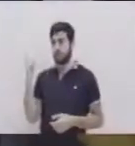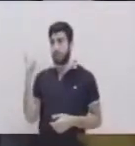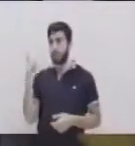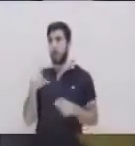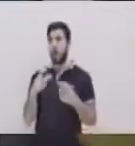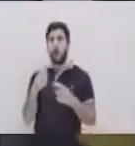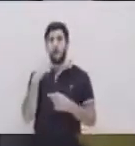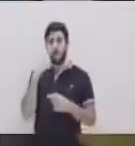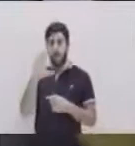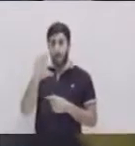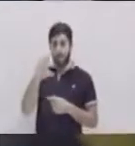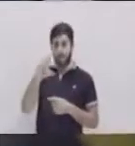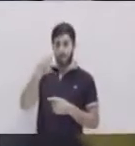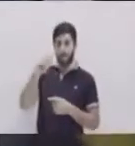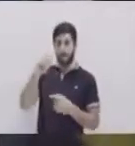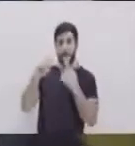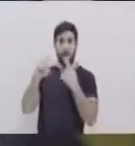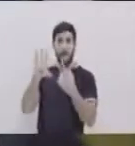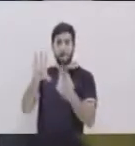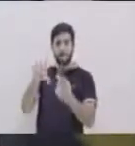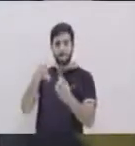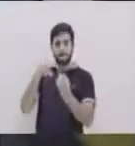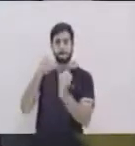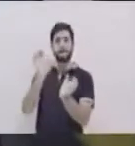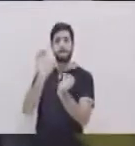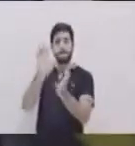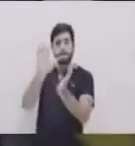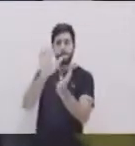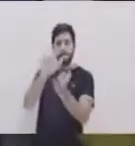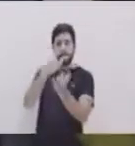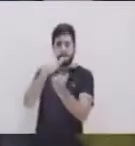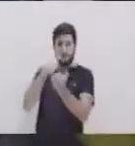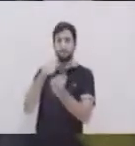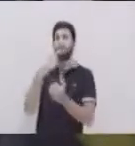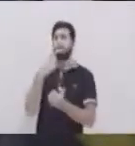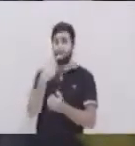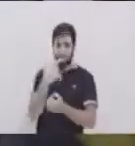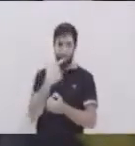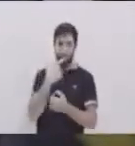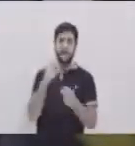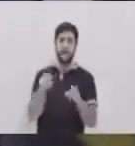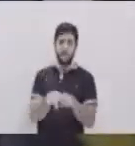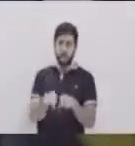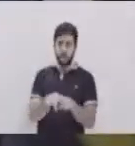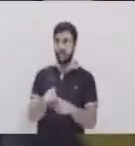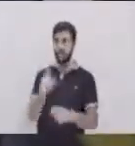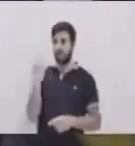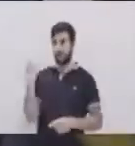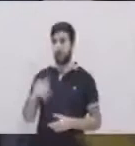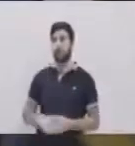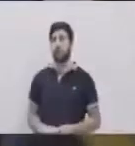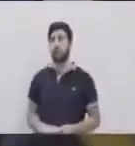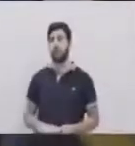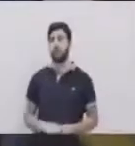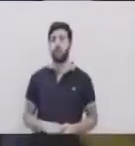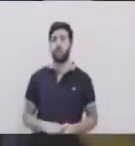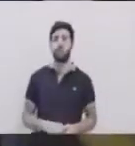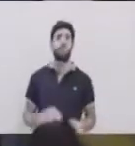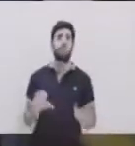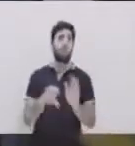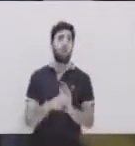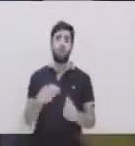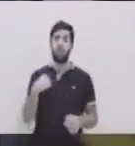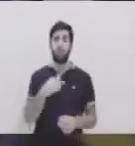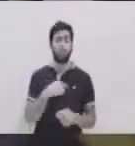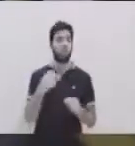hacia adentro los labios, como que uno está adentrando a la boca así. Perfecto. Bueno, si nosotros lo hacemos incorrectamente,